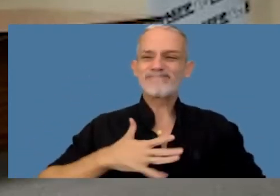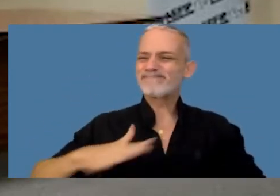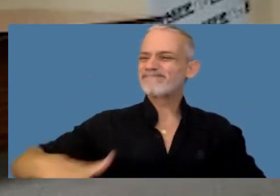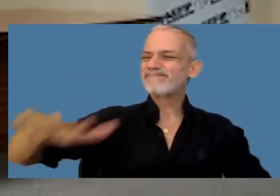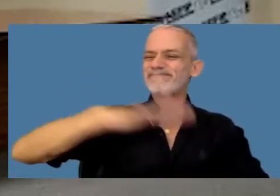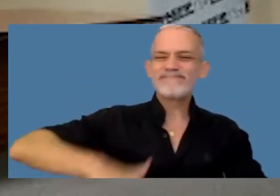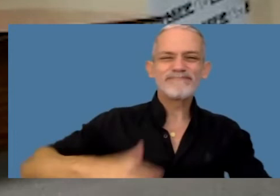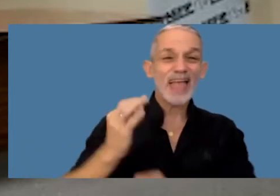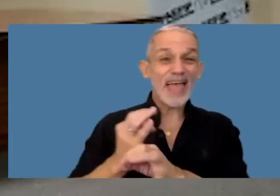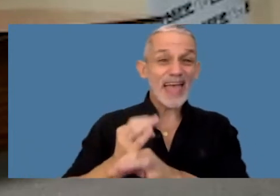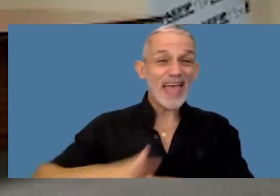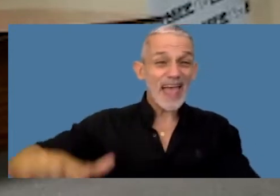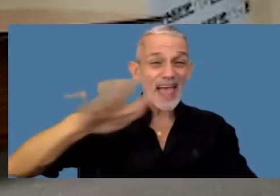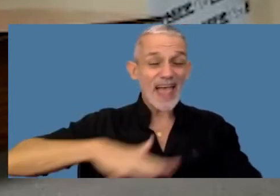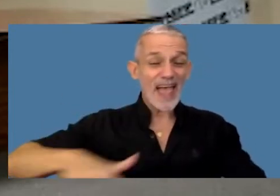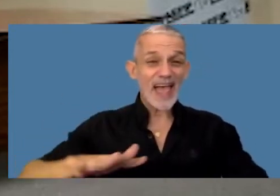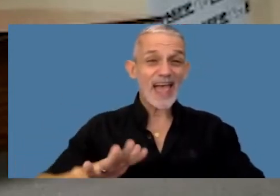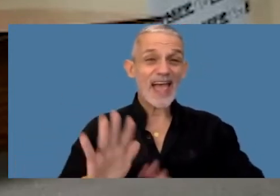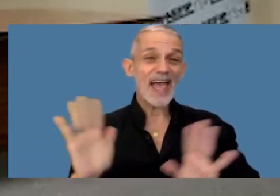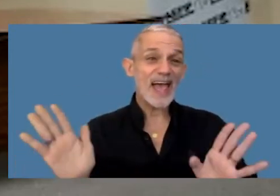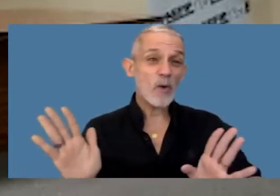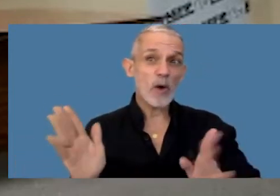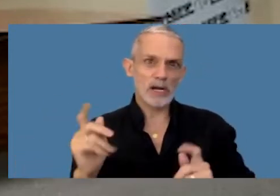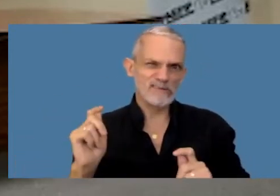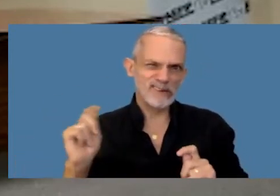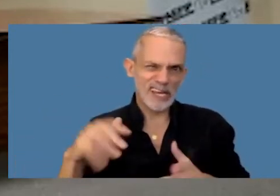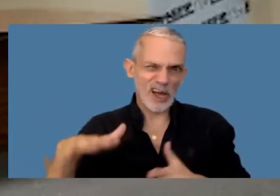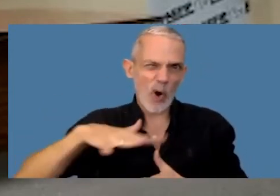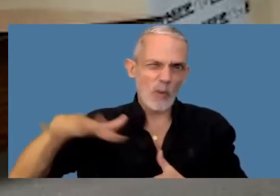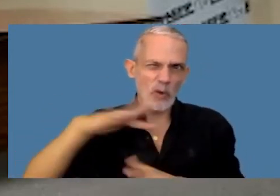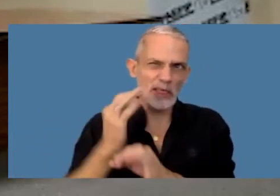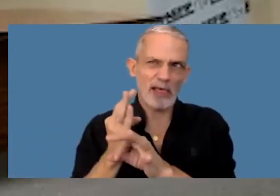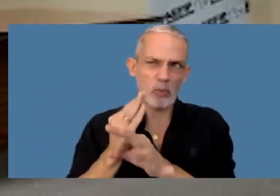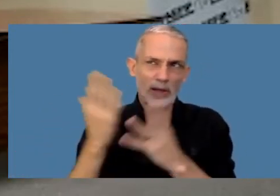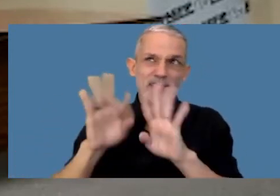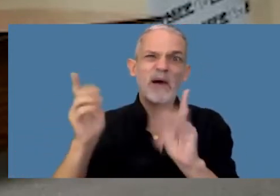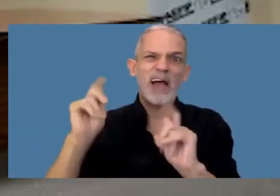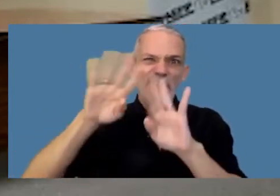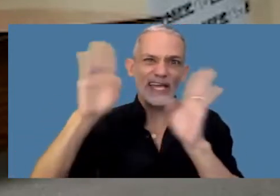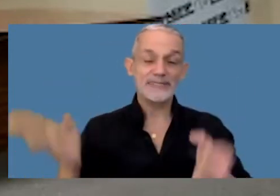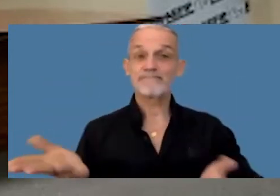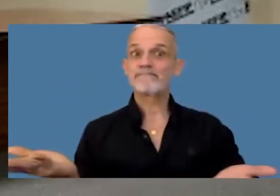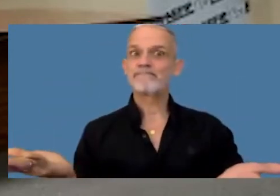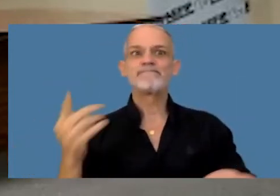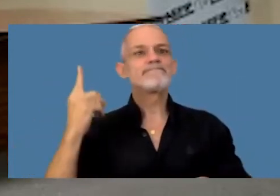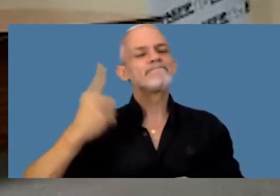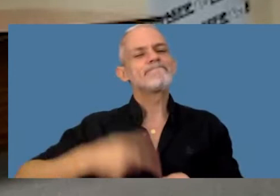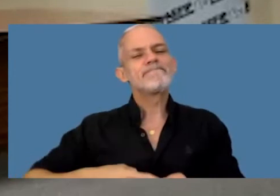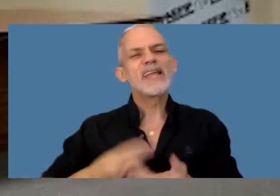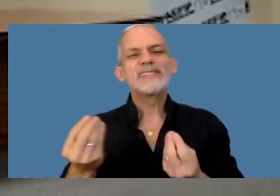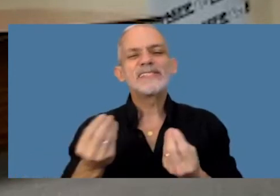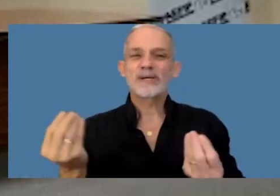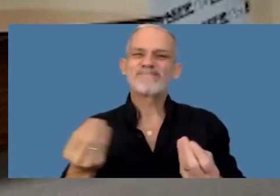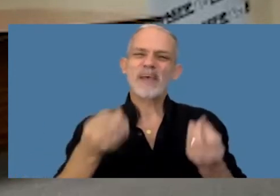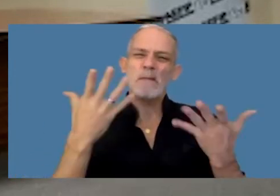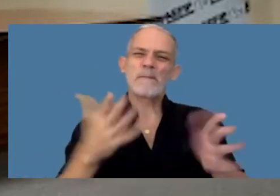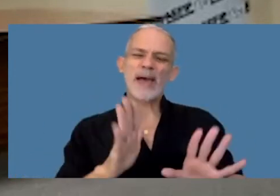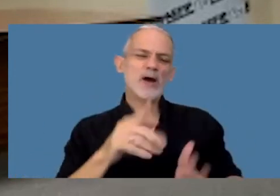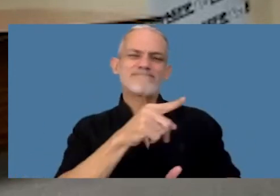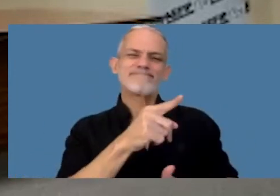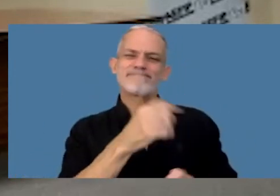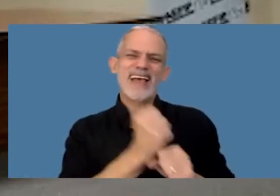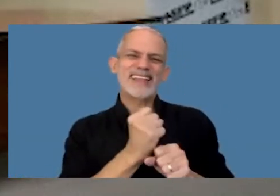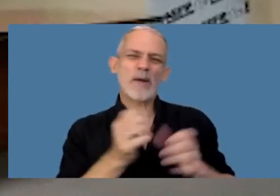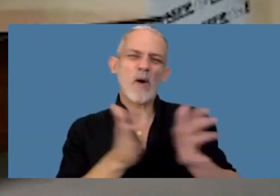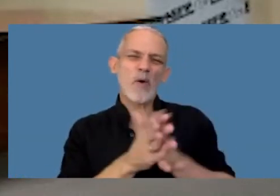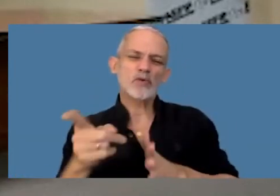que nunca supe muy bien quiénes son, la comunidad educativa ha decidido que mejor no estés más con los alumnos y vayas a